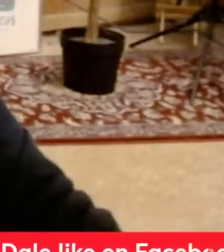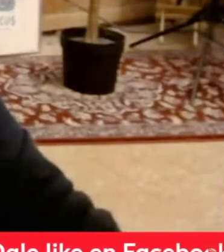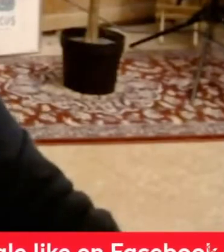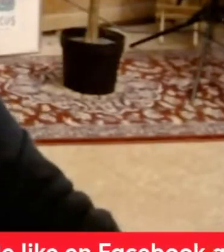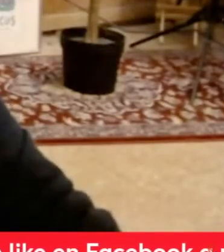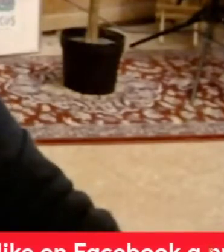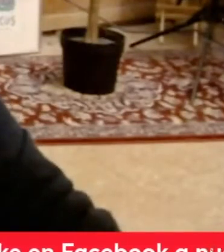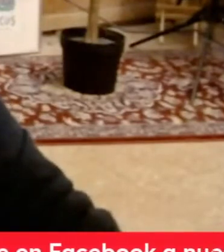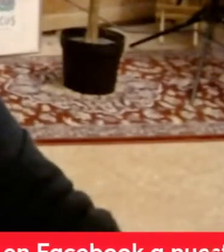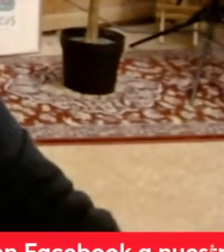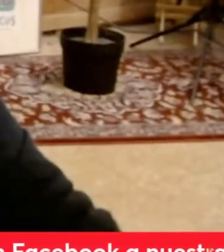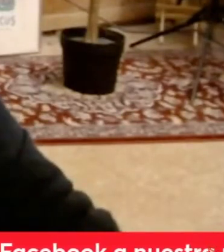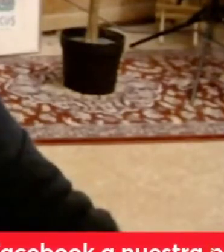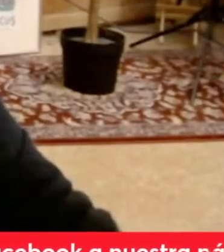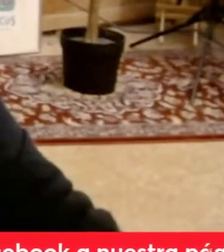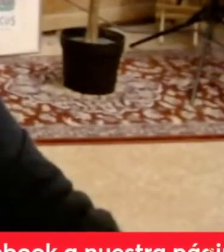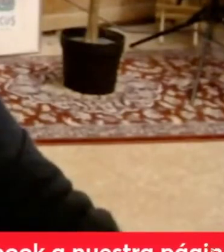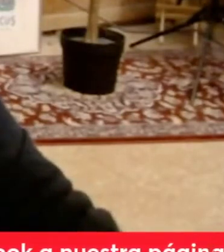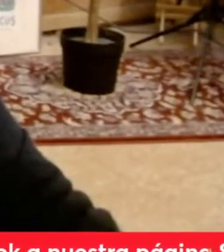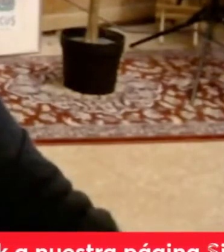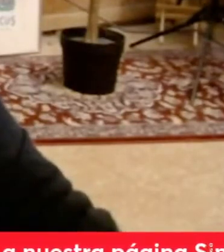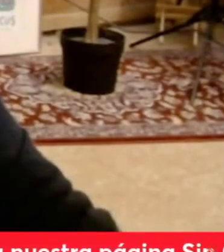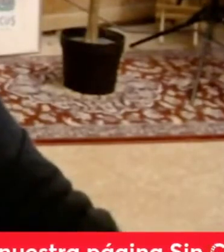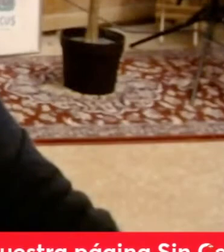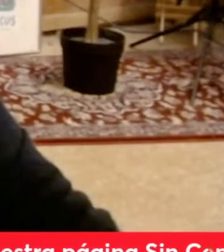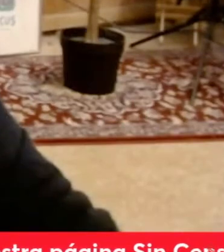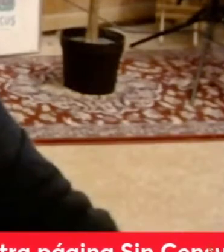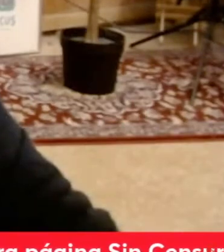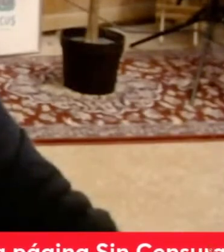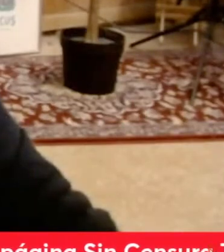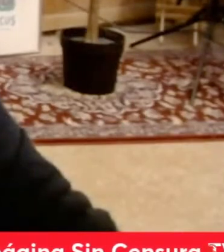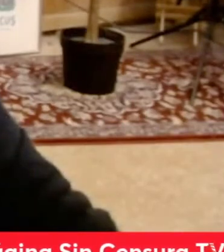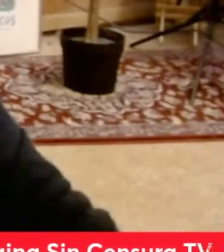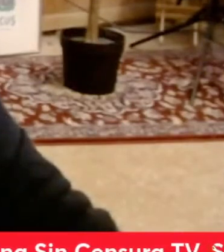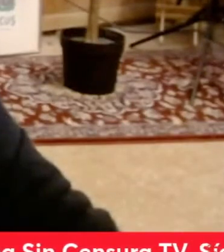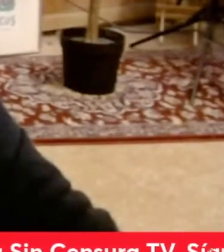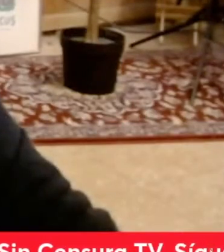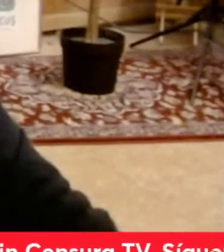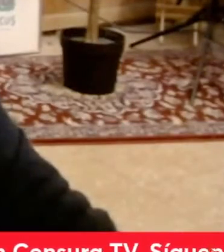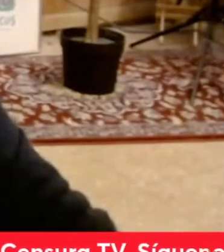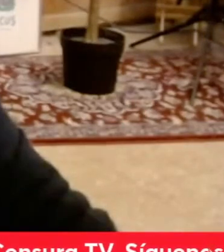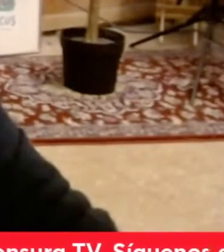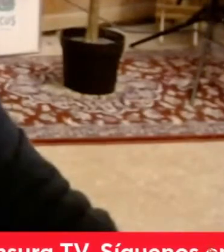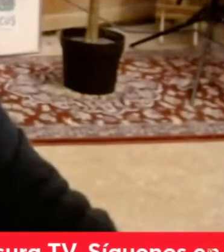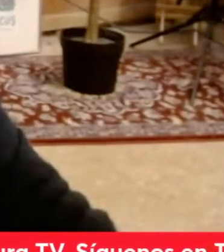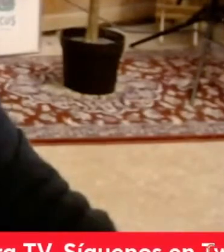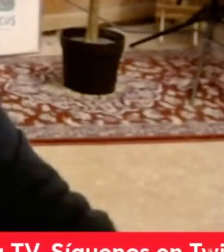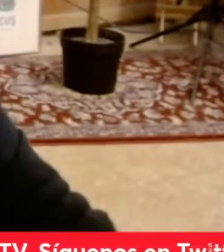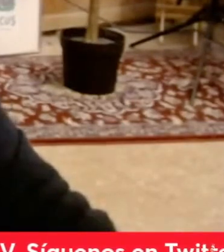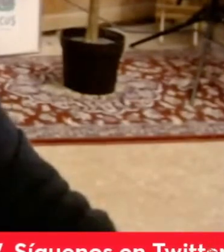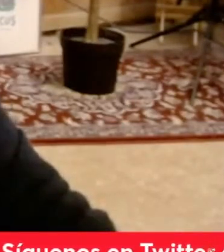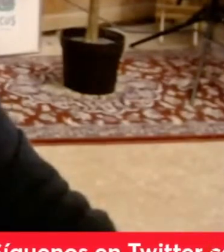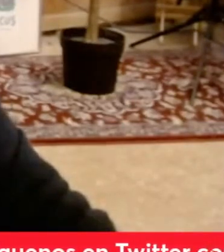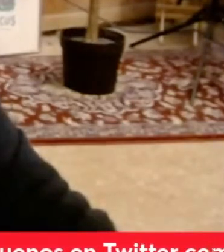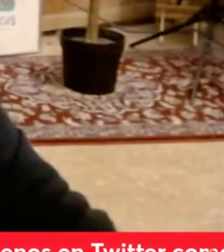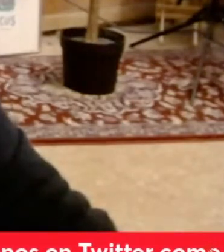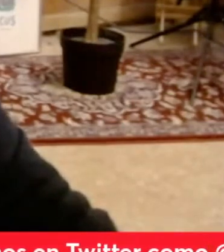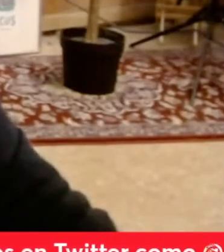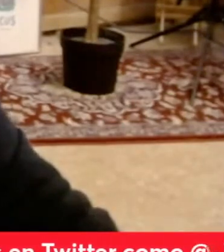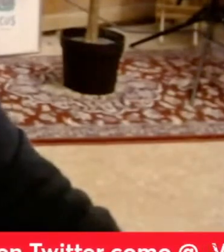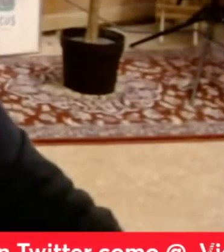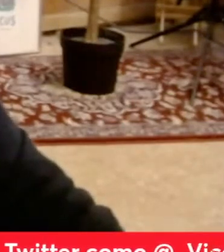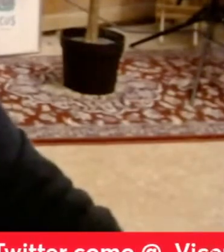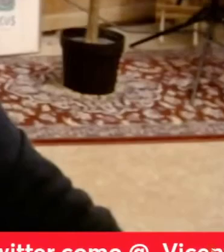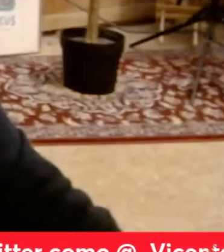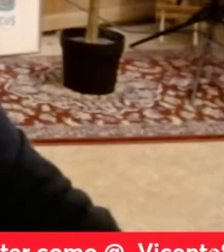tiempo pues mandarlos muy, muy lejos a esos chayoteros que ahora, además de todo, están muy colonizados, son